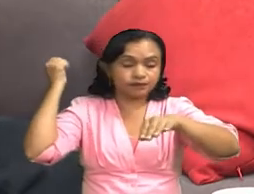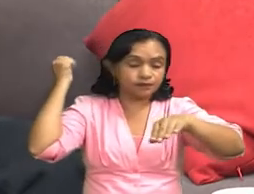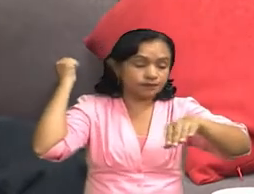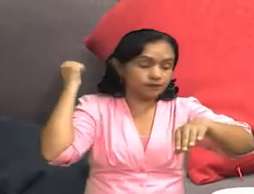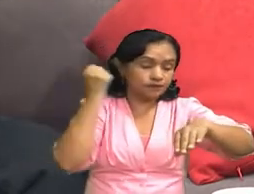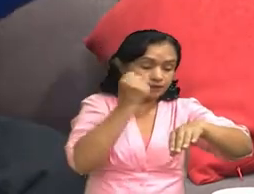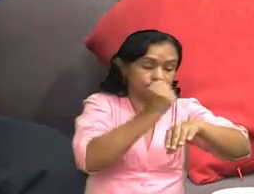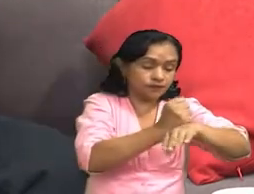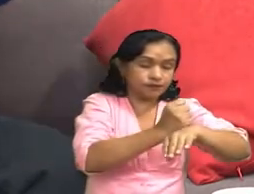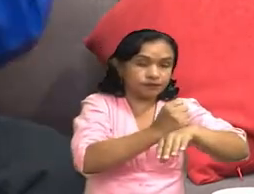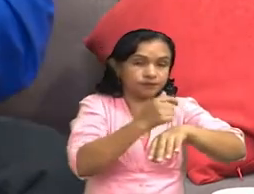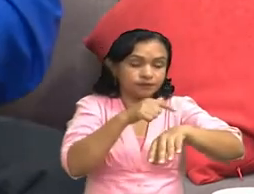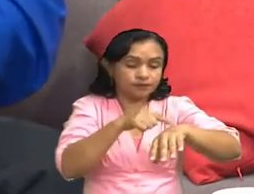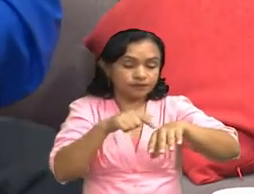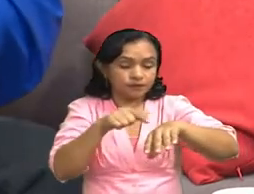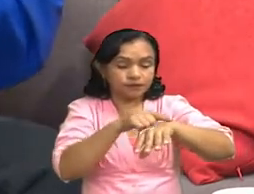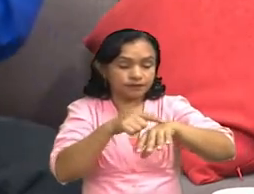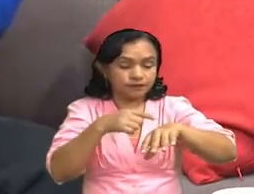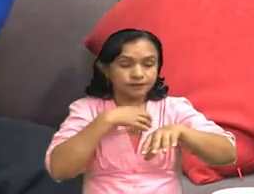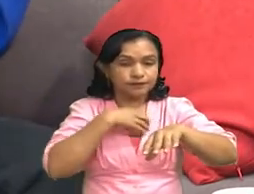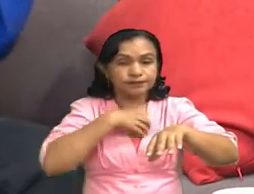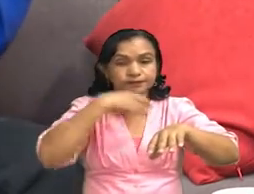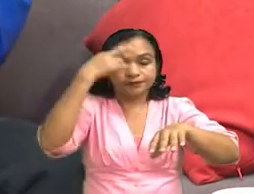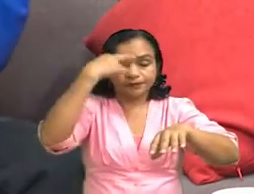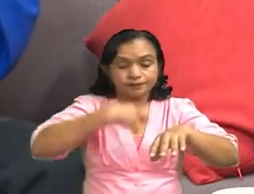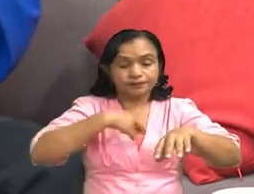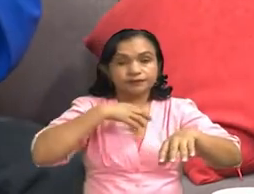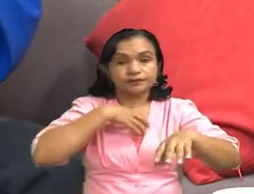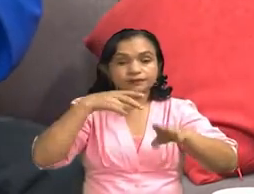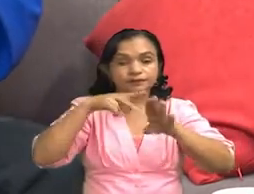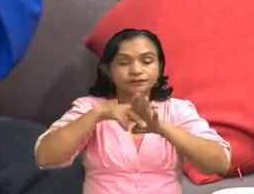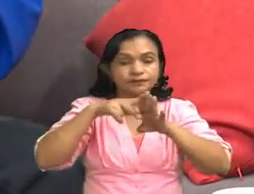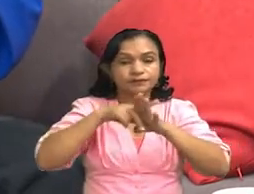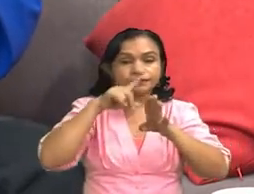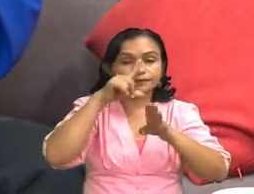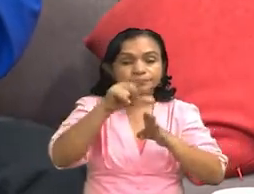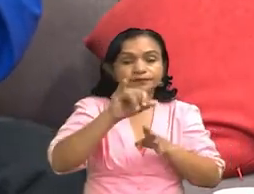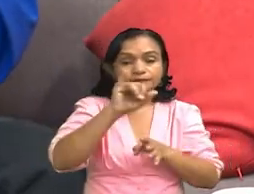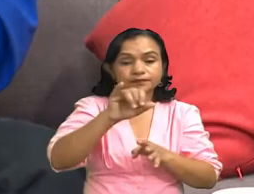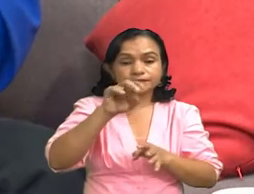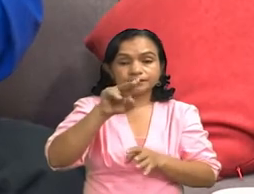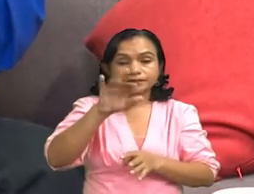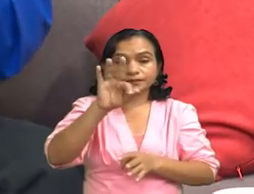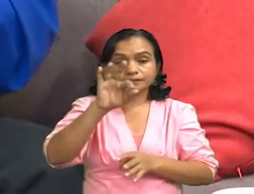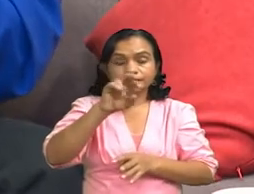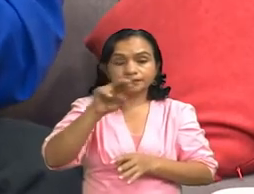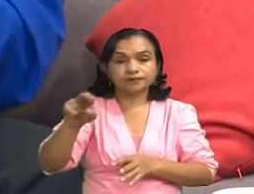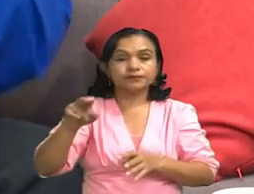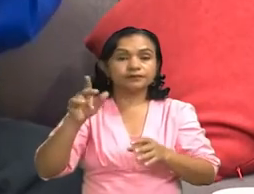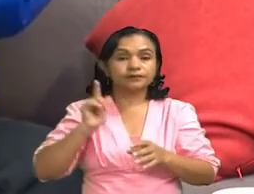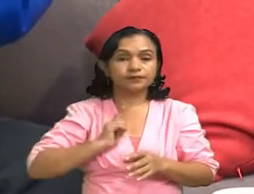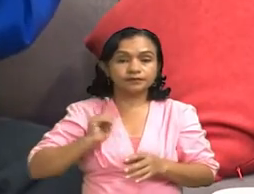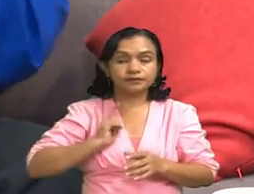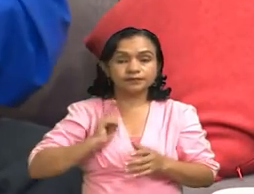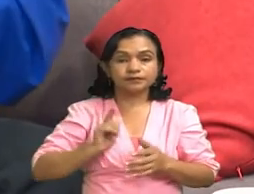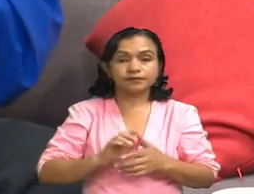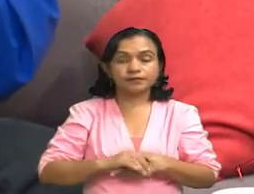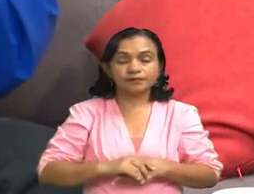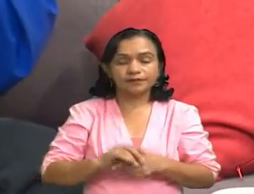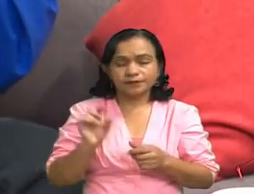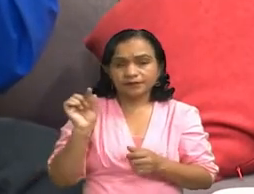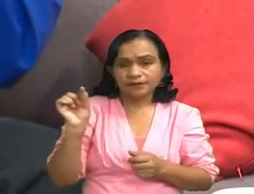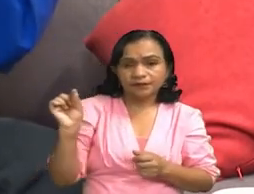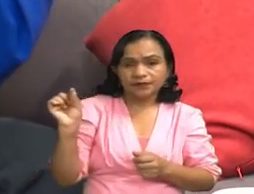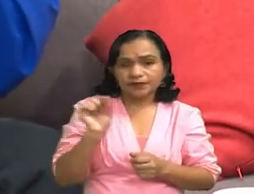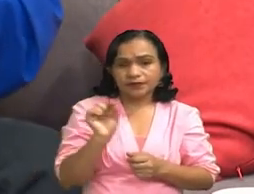Están registrados también sobre la línea de la alcaldía. Trabajamos mucho con los compañeros de INIFON. Y tenemos en este